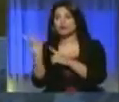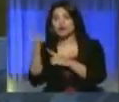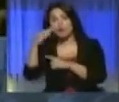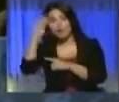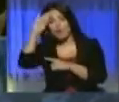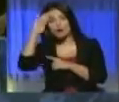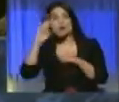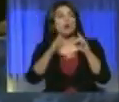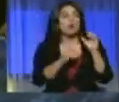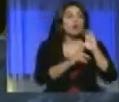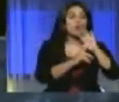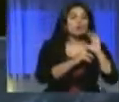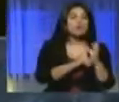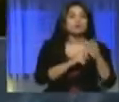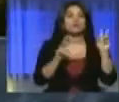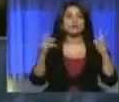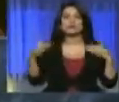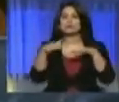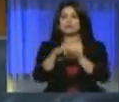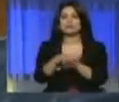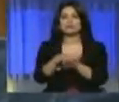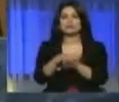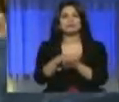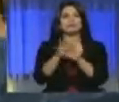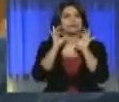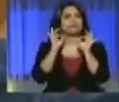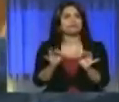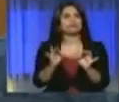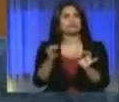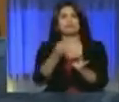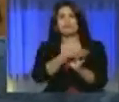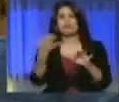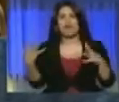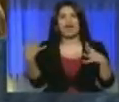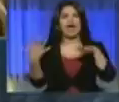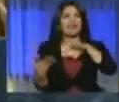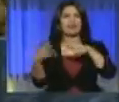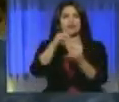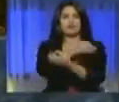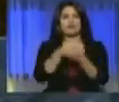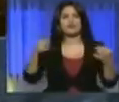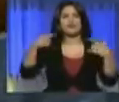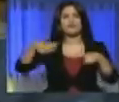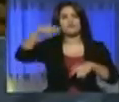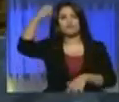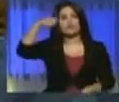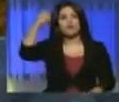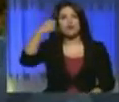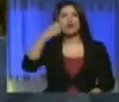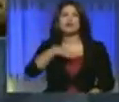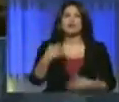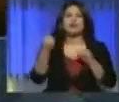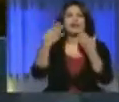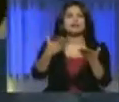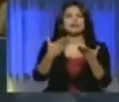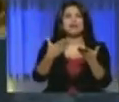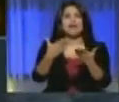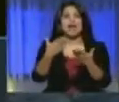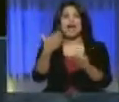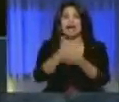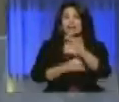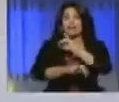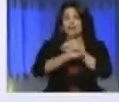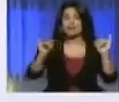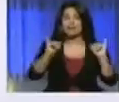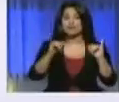guajira, los ritmos de Cuba con los ritmos del llano venezolano. Tenemos un video quiero regalárselo antes de terminar, para